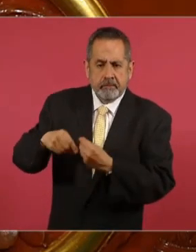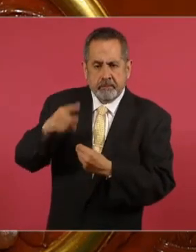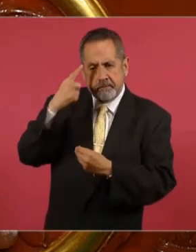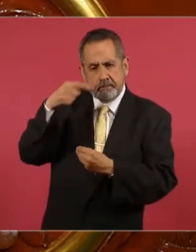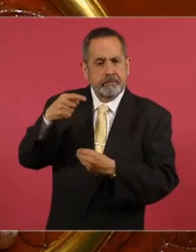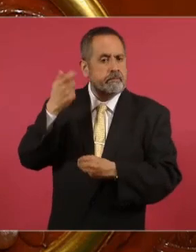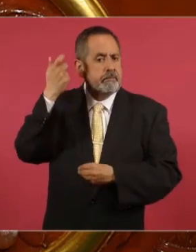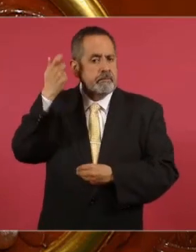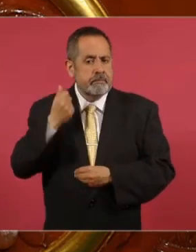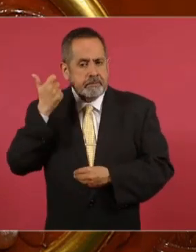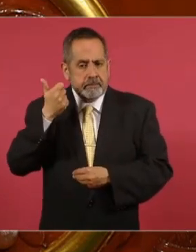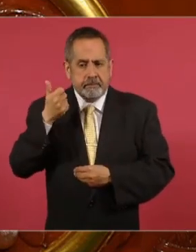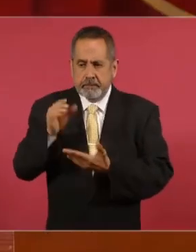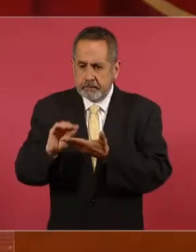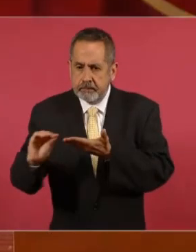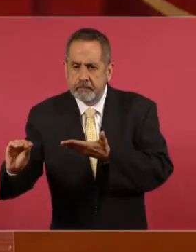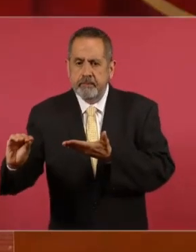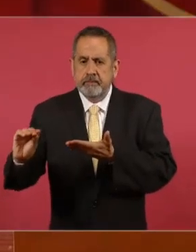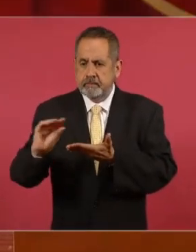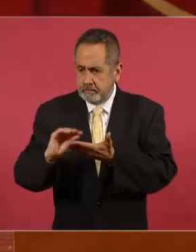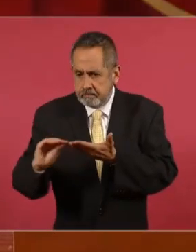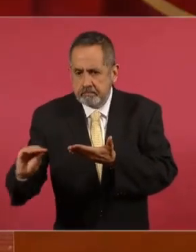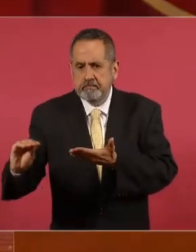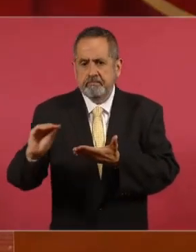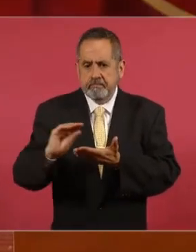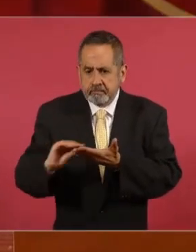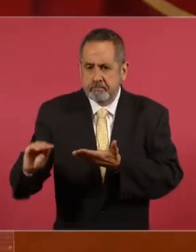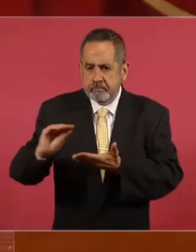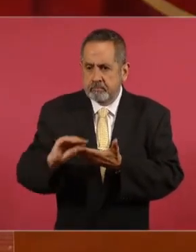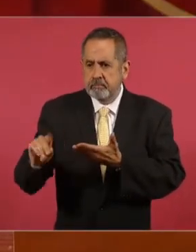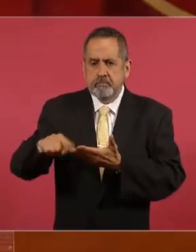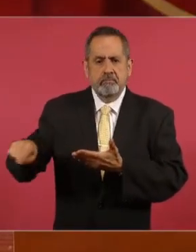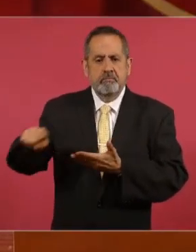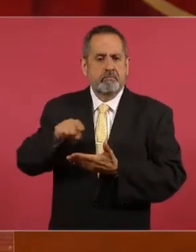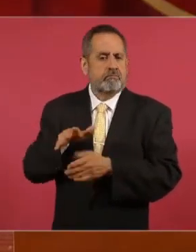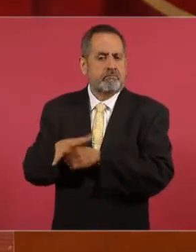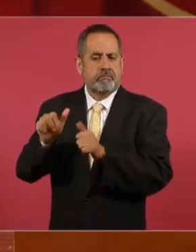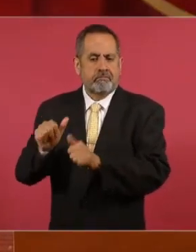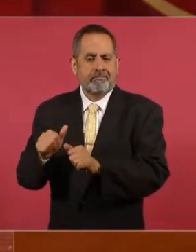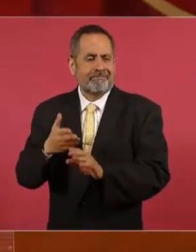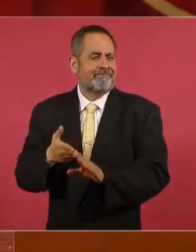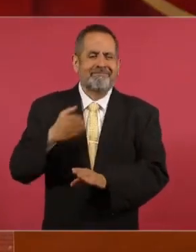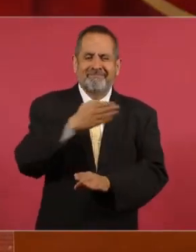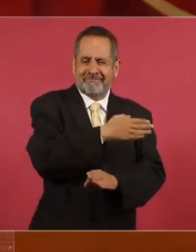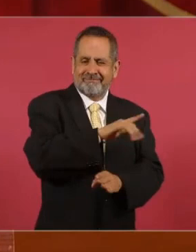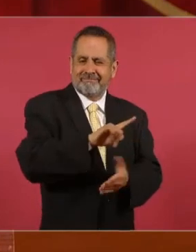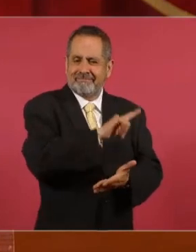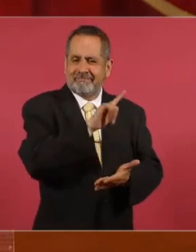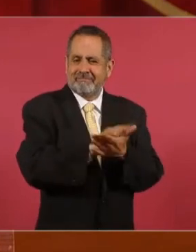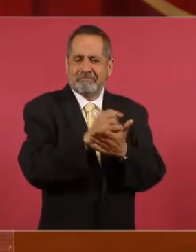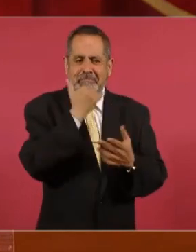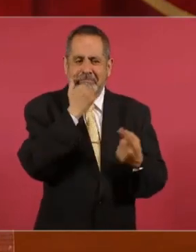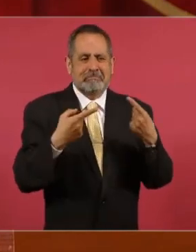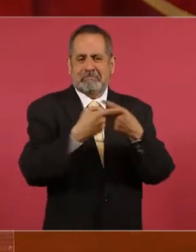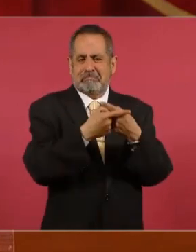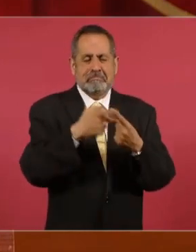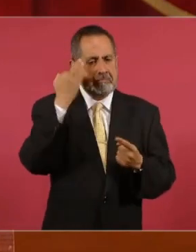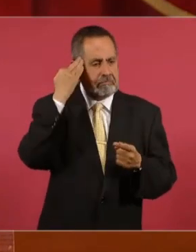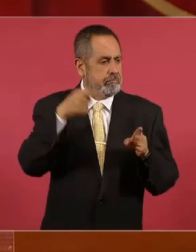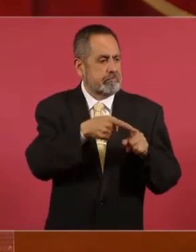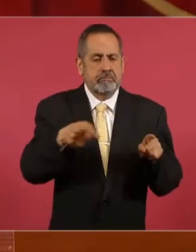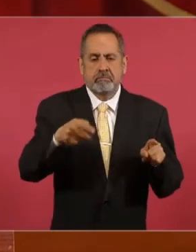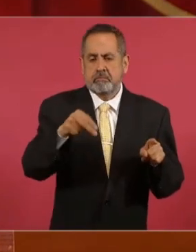compensar a los trabajadores afectados por las reformas antilaborales del periodo